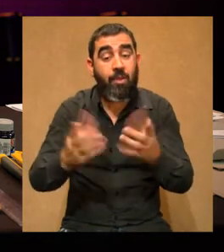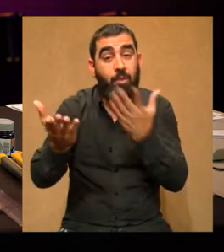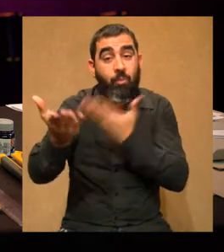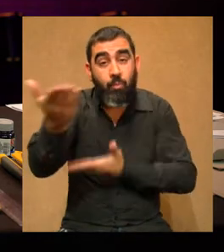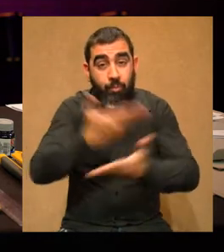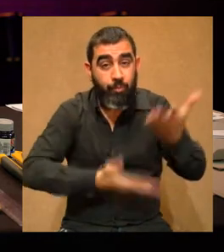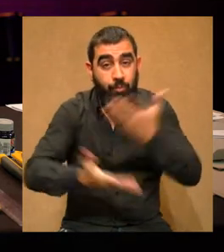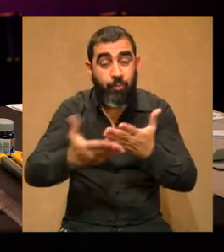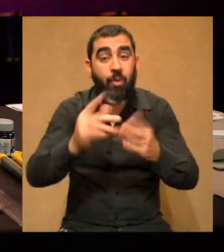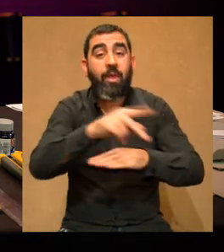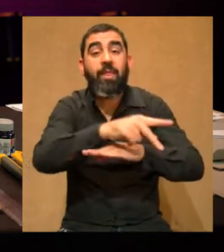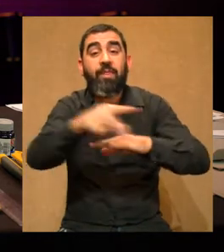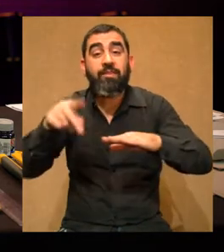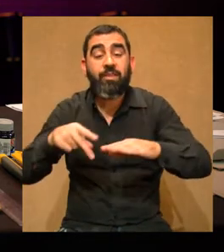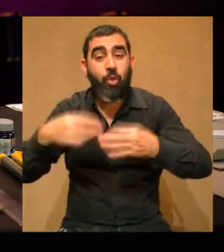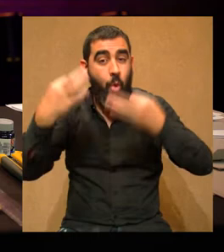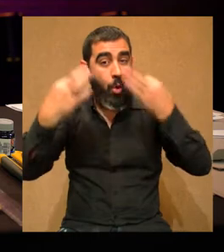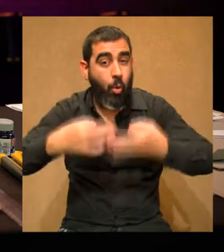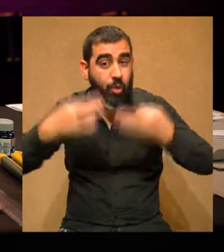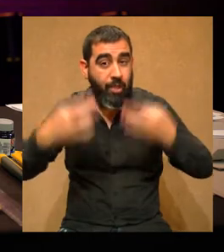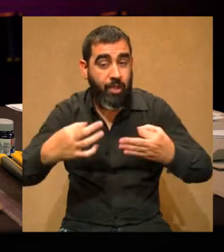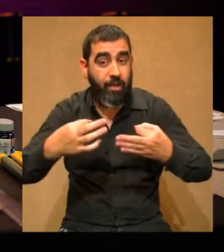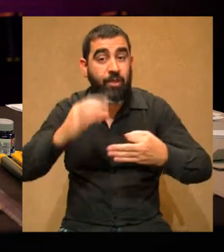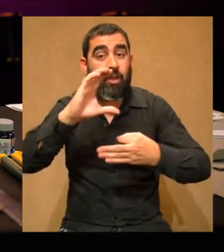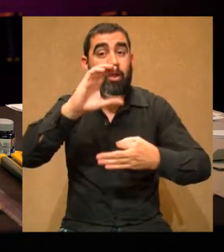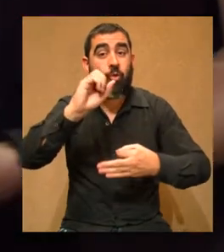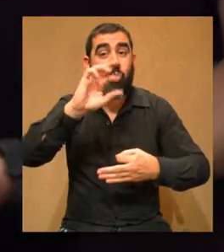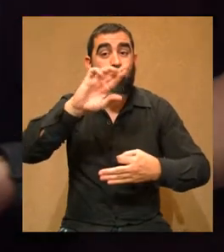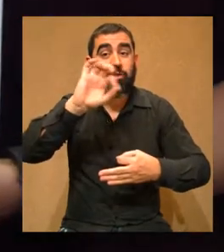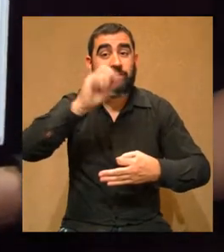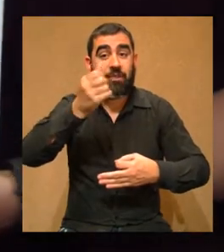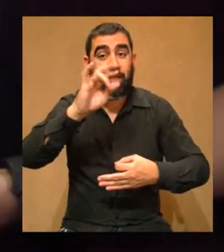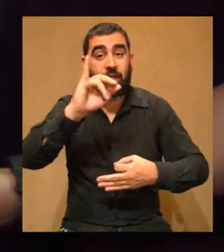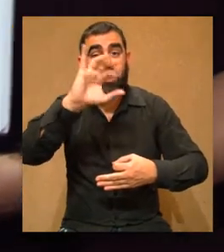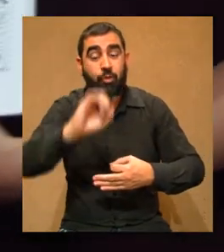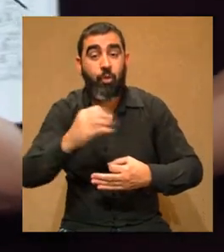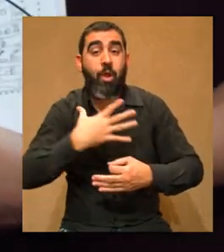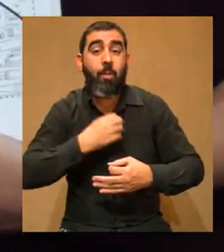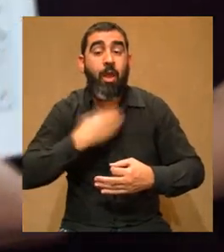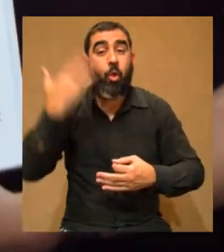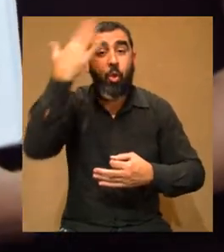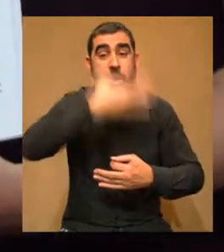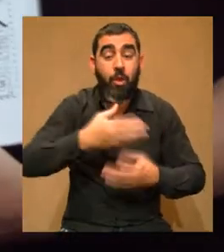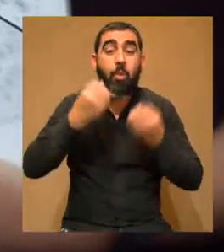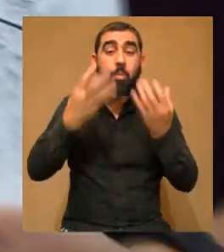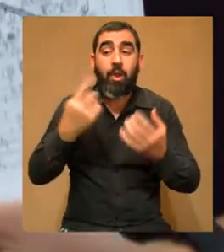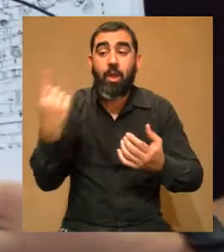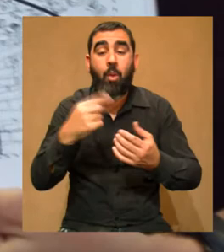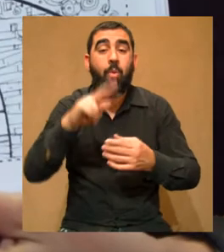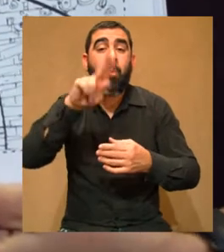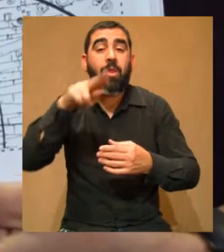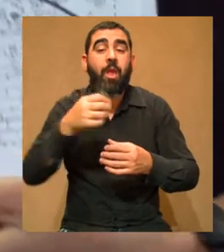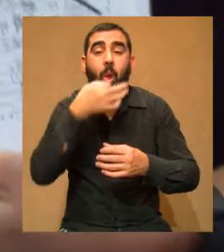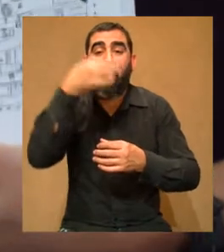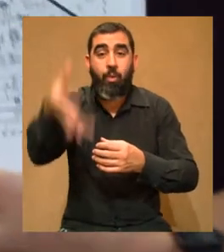estamos compartiendo los diseños originales del corsario se los estamos compartiendo en blanco y negro para darles la posibilidad que ustedes los pinten a